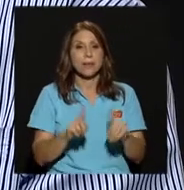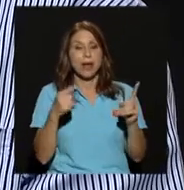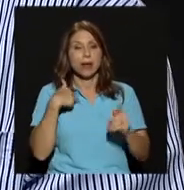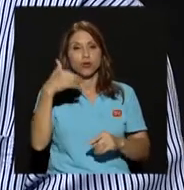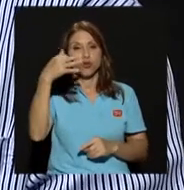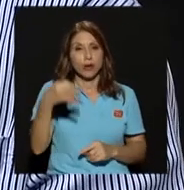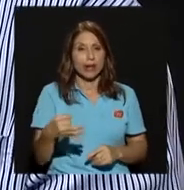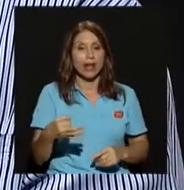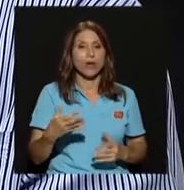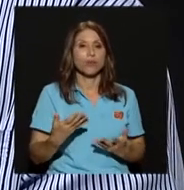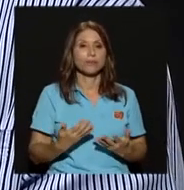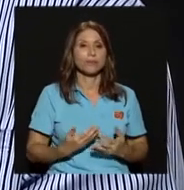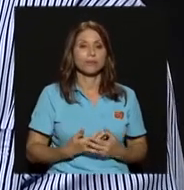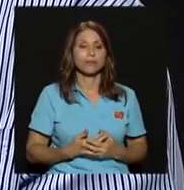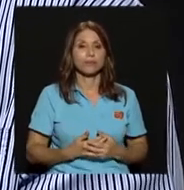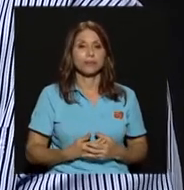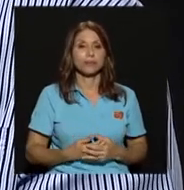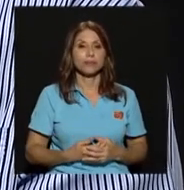que